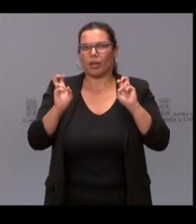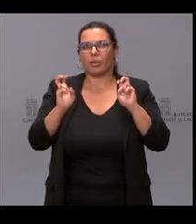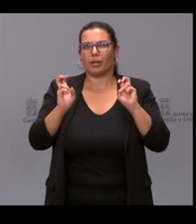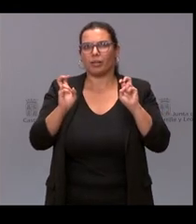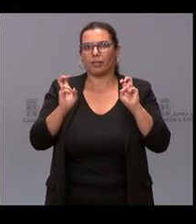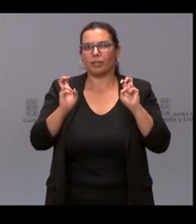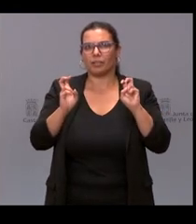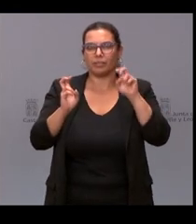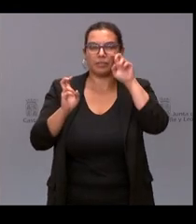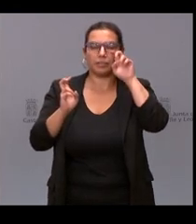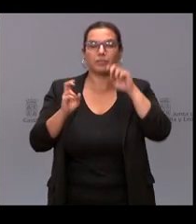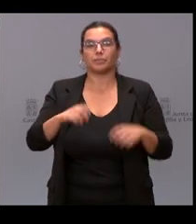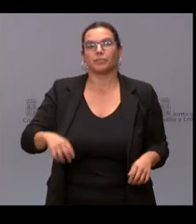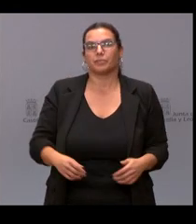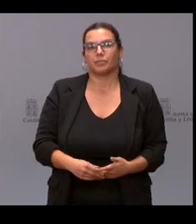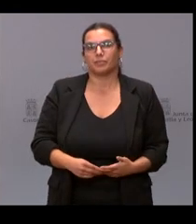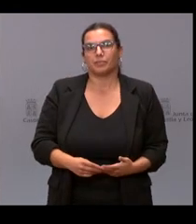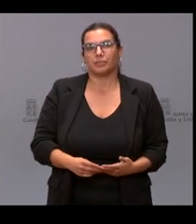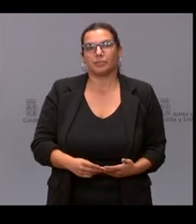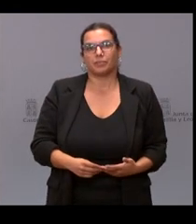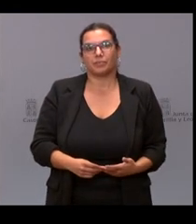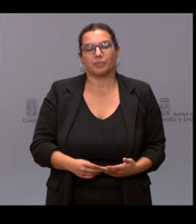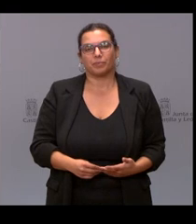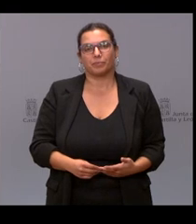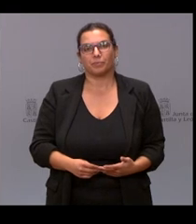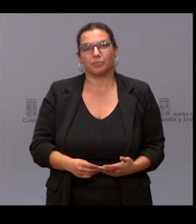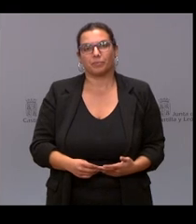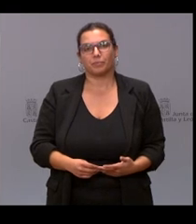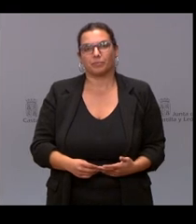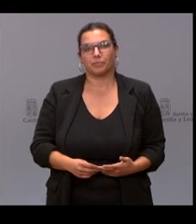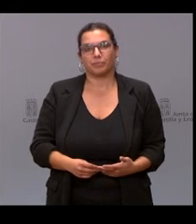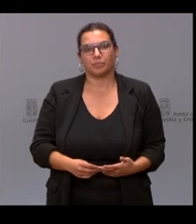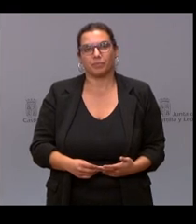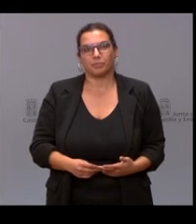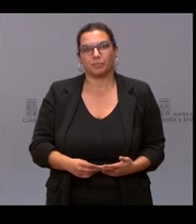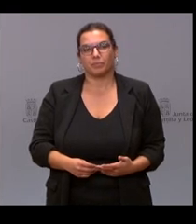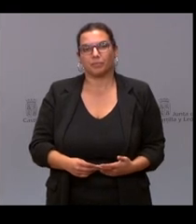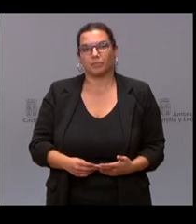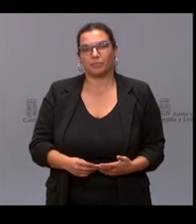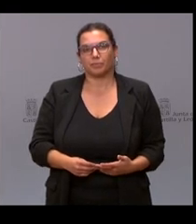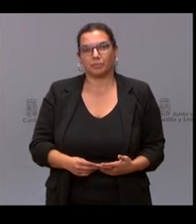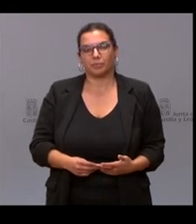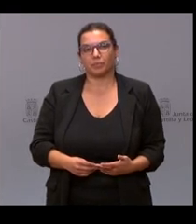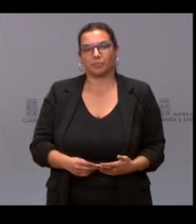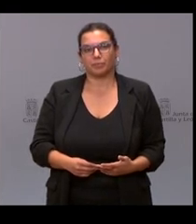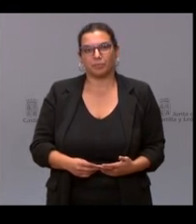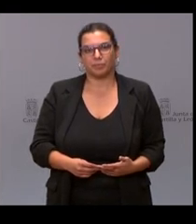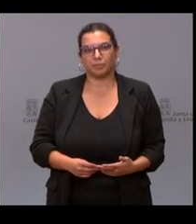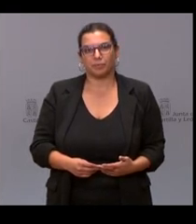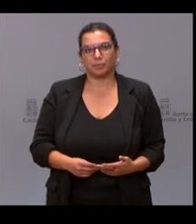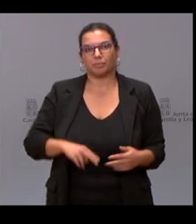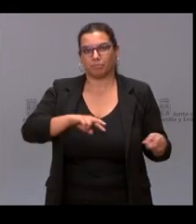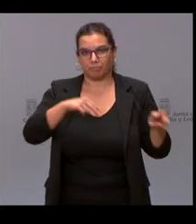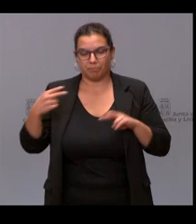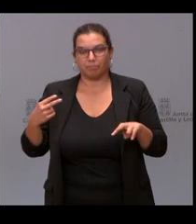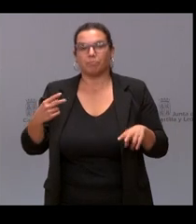We're very European. We specialize in the research, the development, the manufacture and the recycling of batteries. Nos